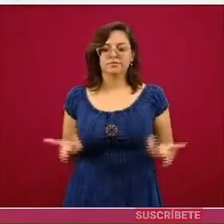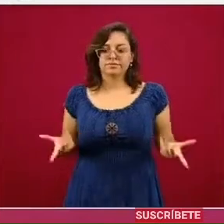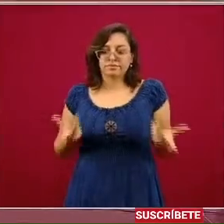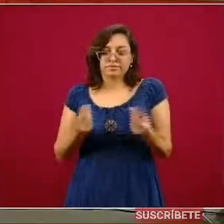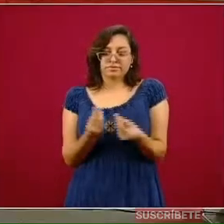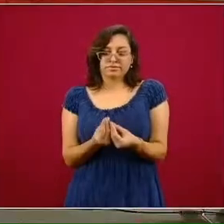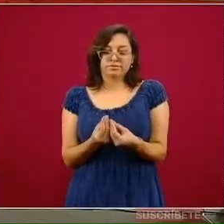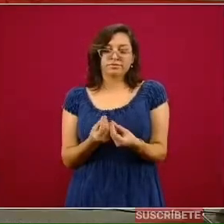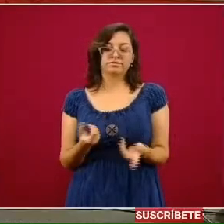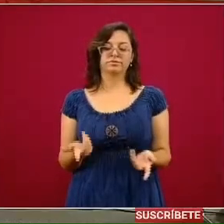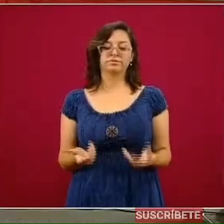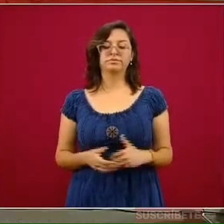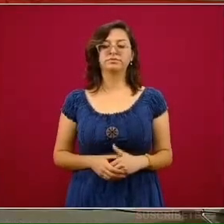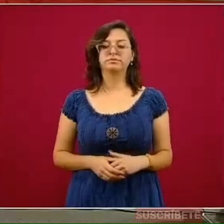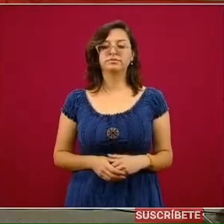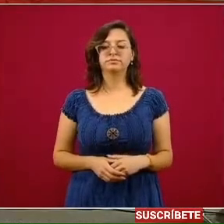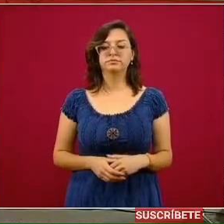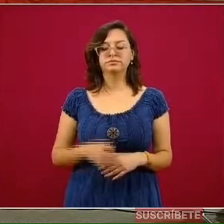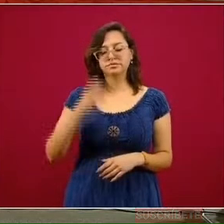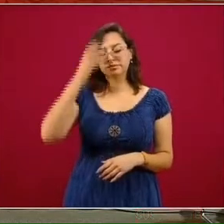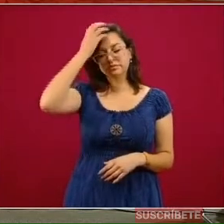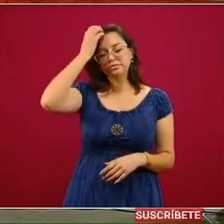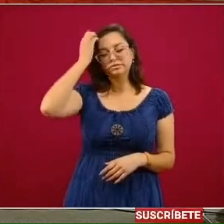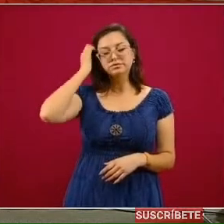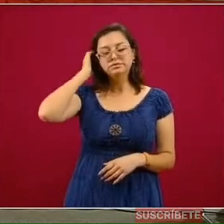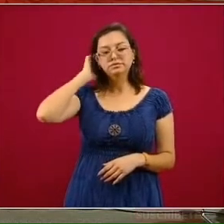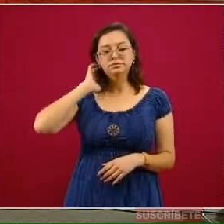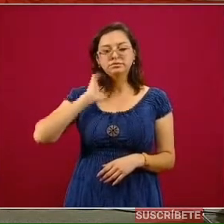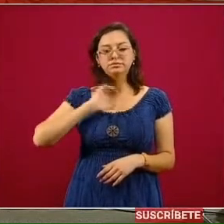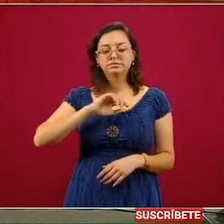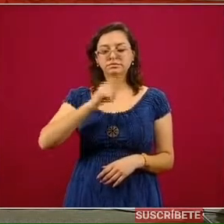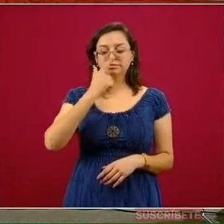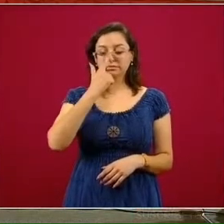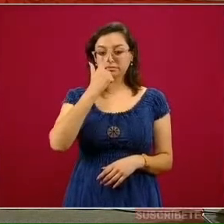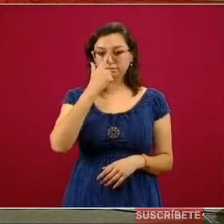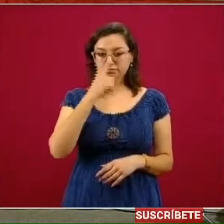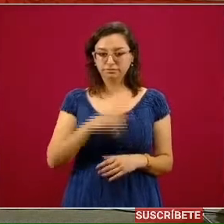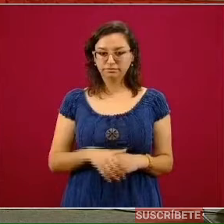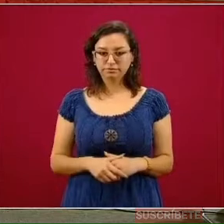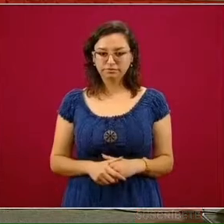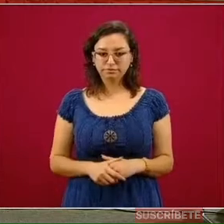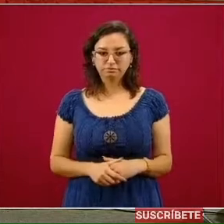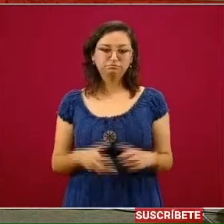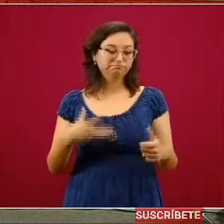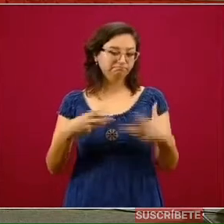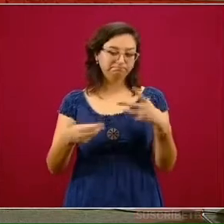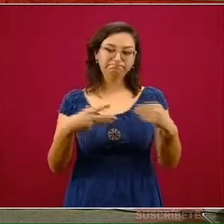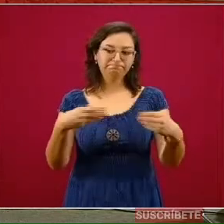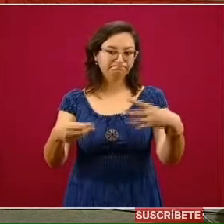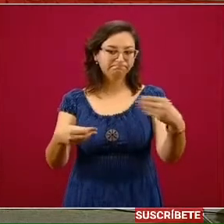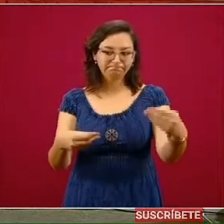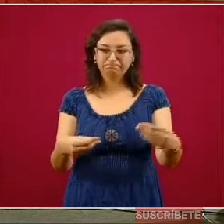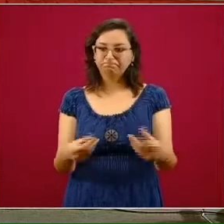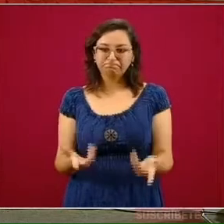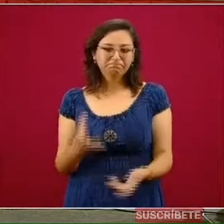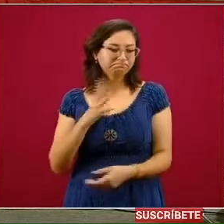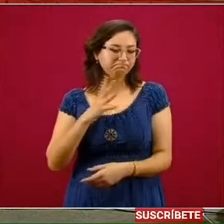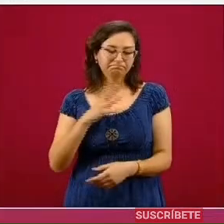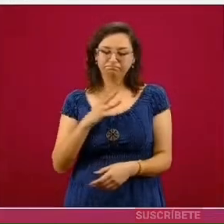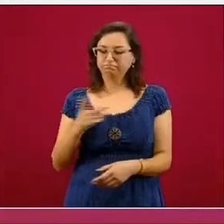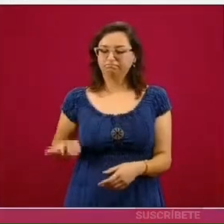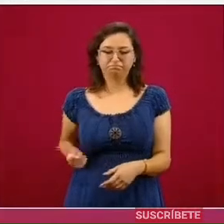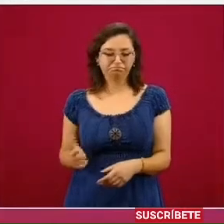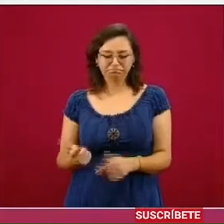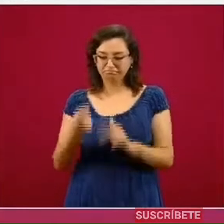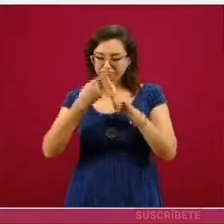parte de ustedes. Aquí vemos en Guanajuato una importante actividad epidémica, es la que se esperaba. Guanajuato ya estaba en las